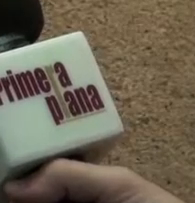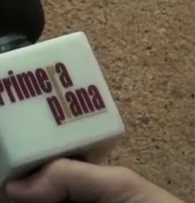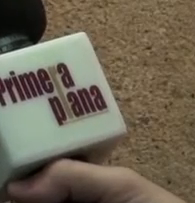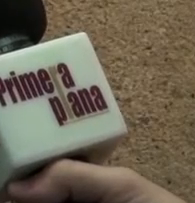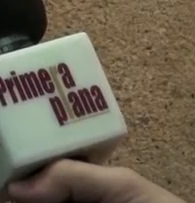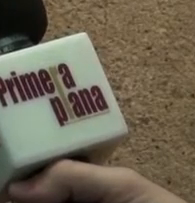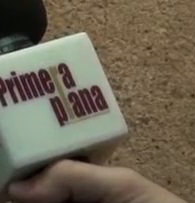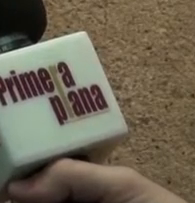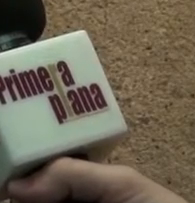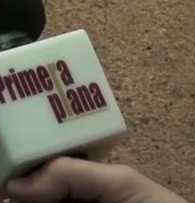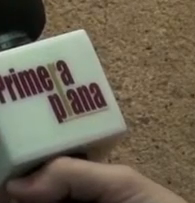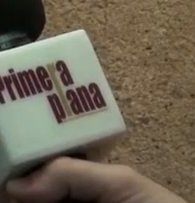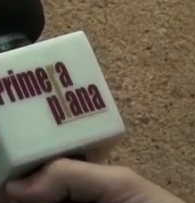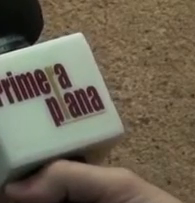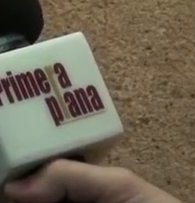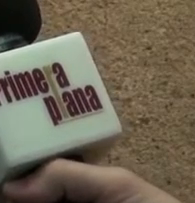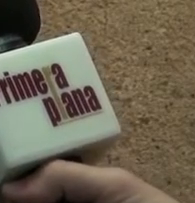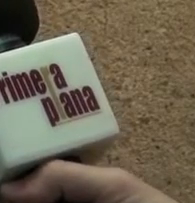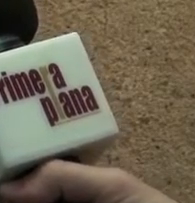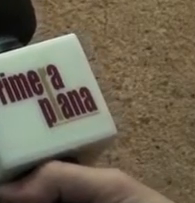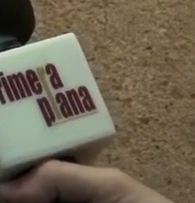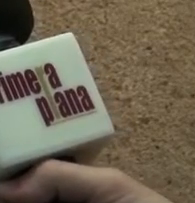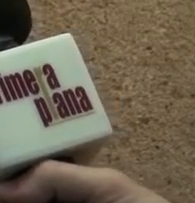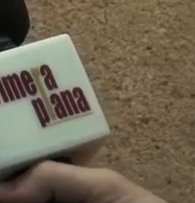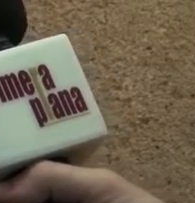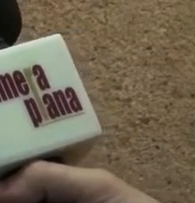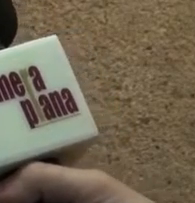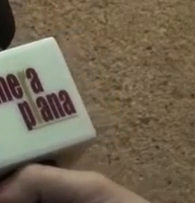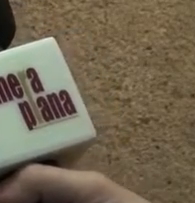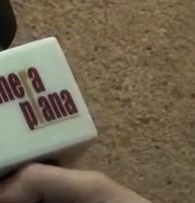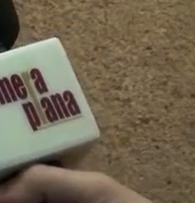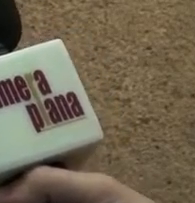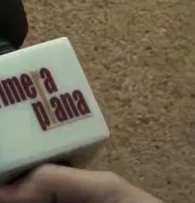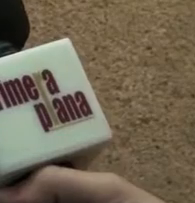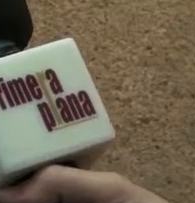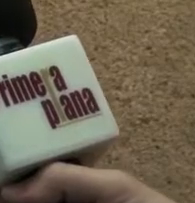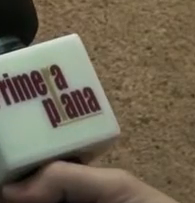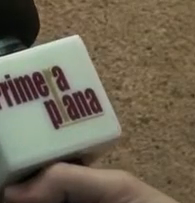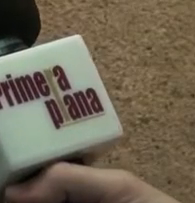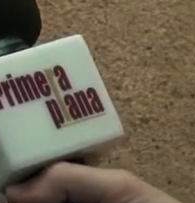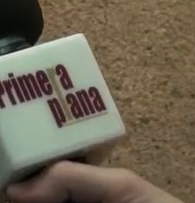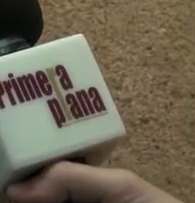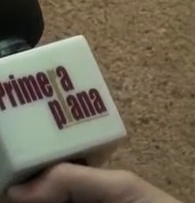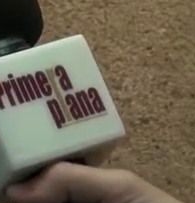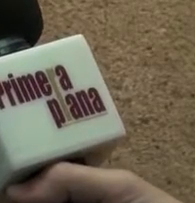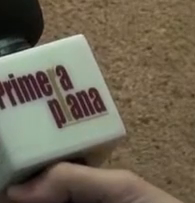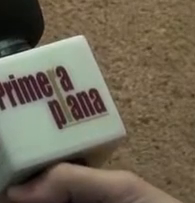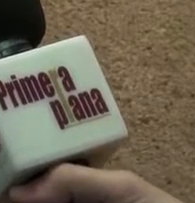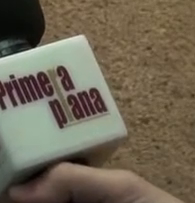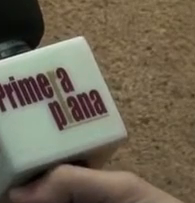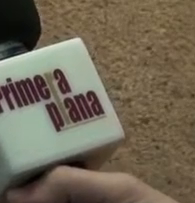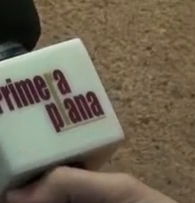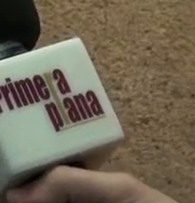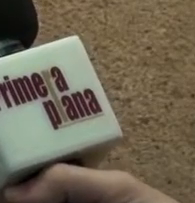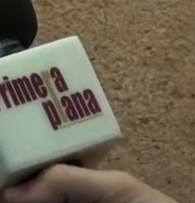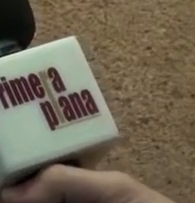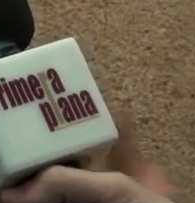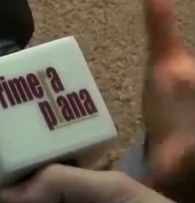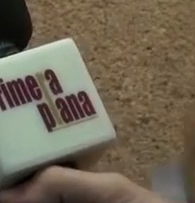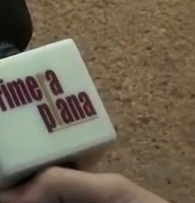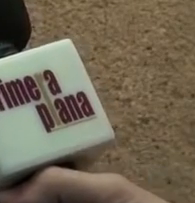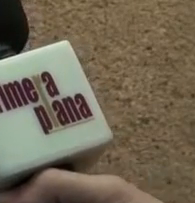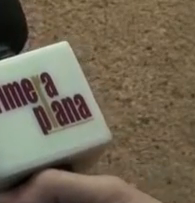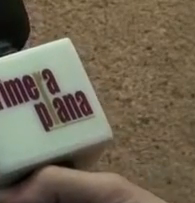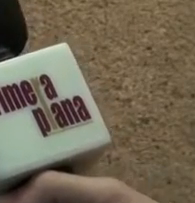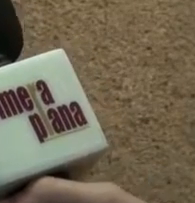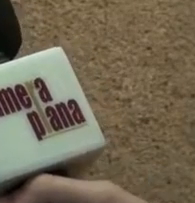algo universal emanado de la propia esencia del ser humano y desde luego de la Declaración Universal de Derechos Humanos